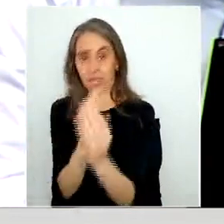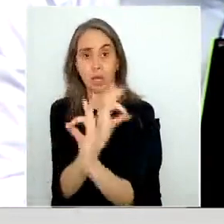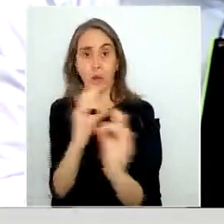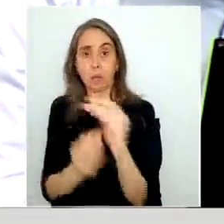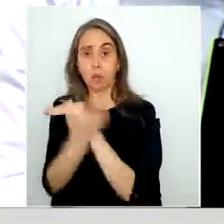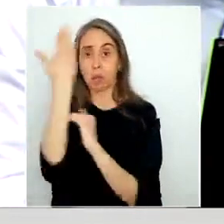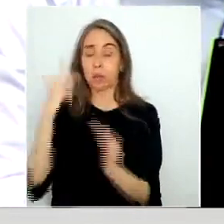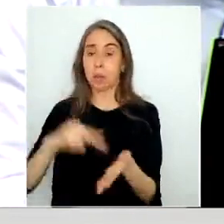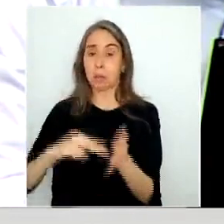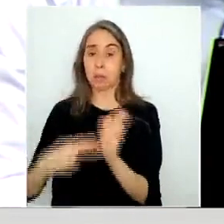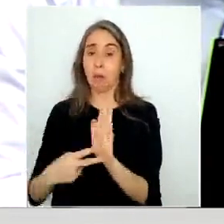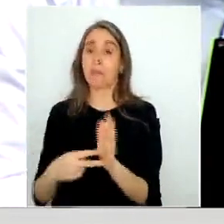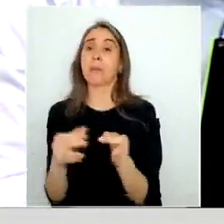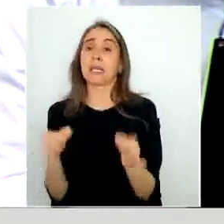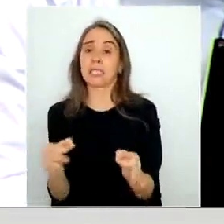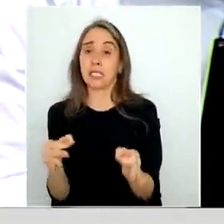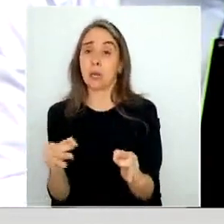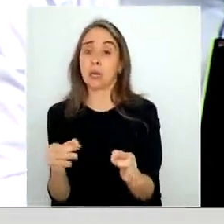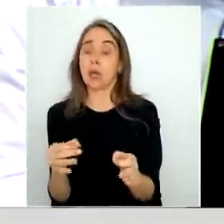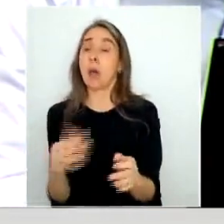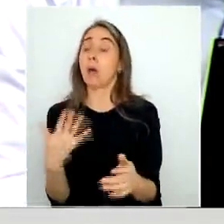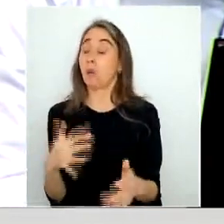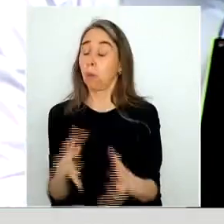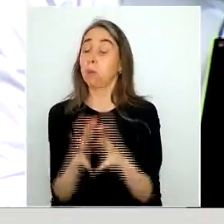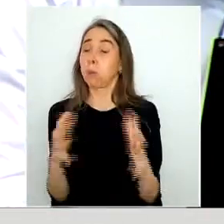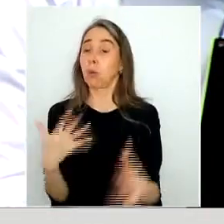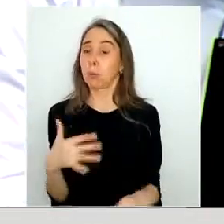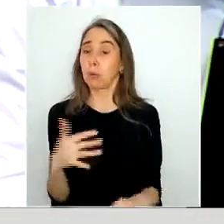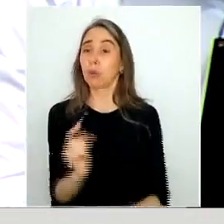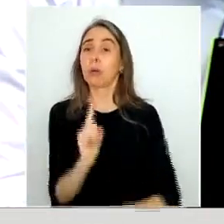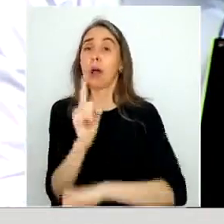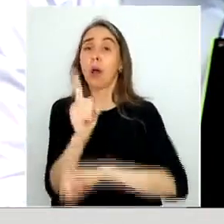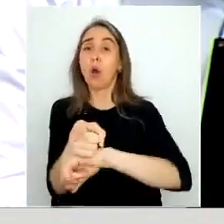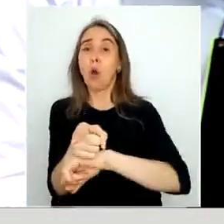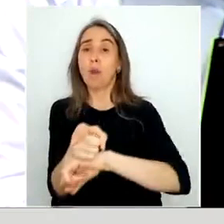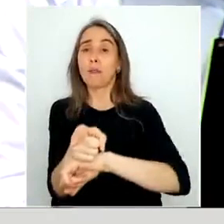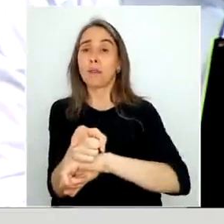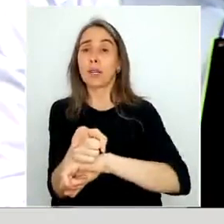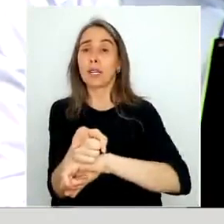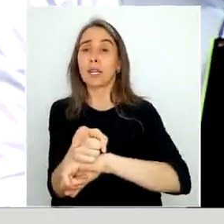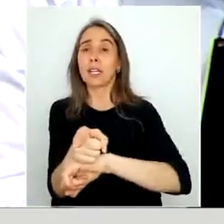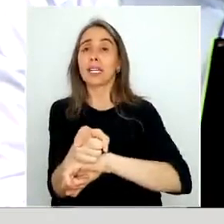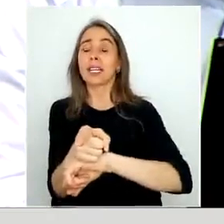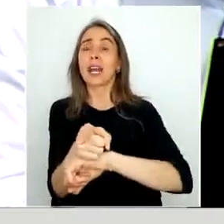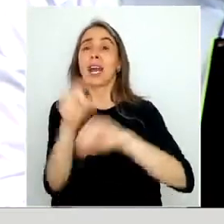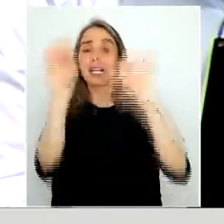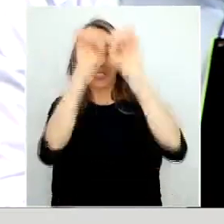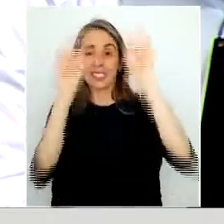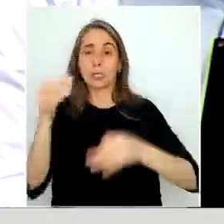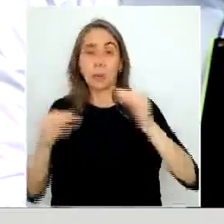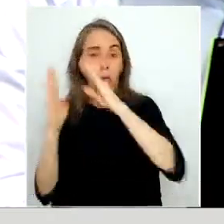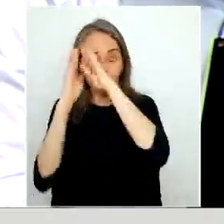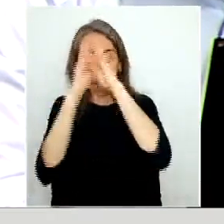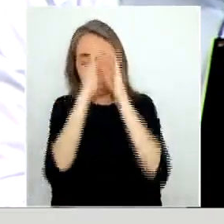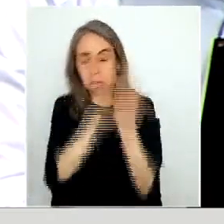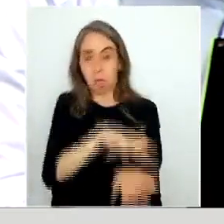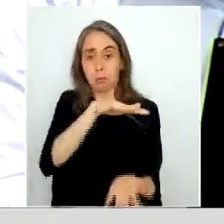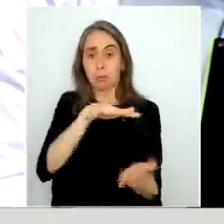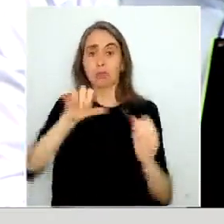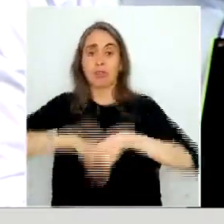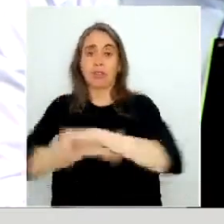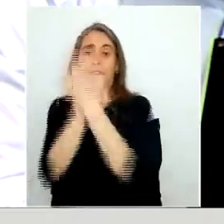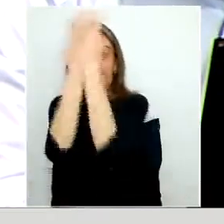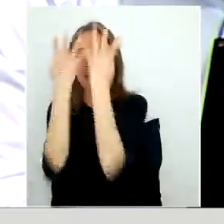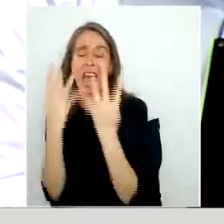seguridad muy relevante y que lo obliga también a tensionar su sistema judicial su sistema penal para poder atender